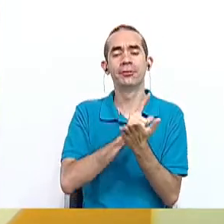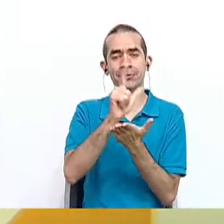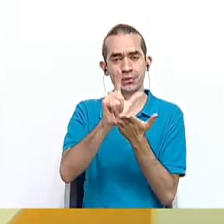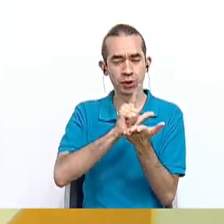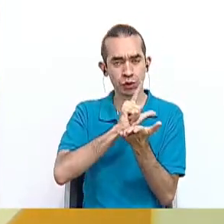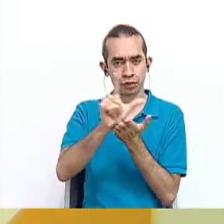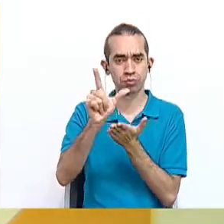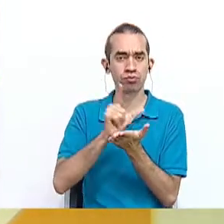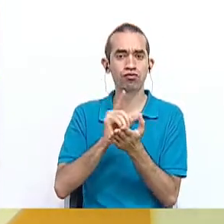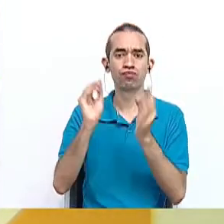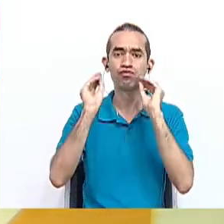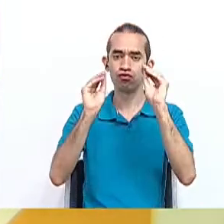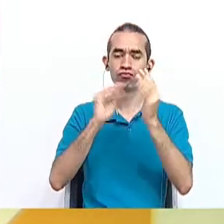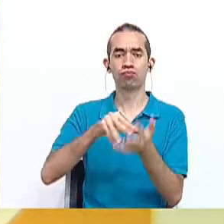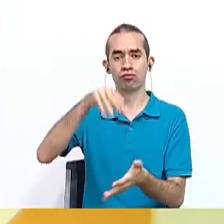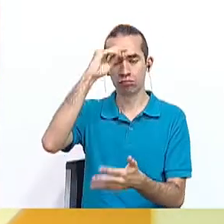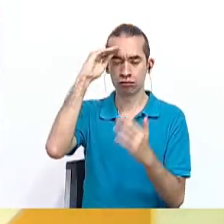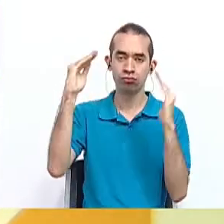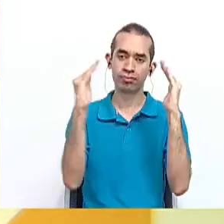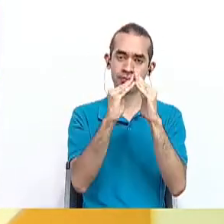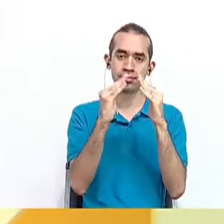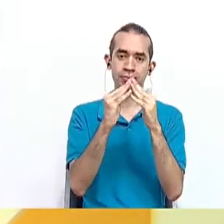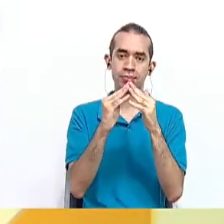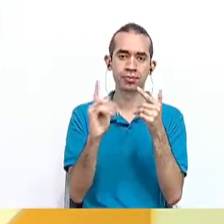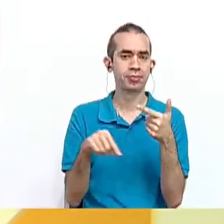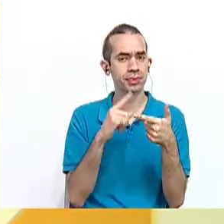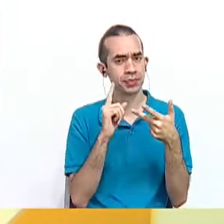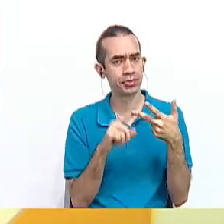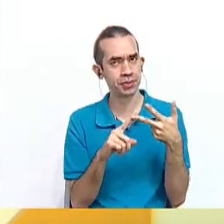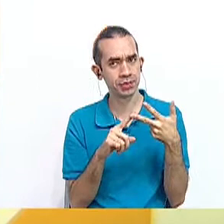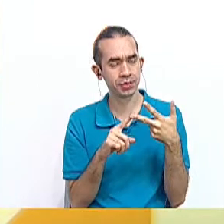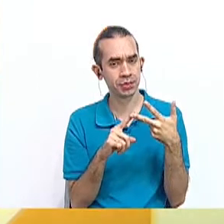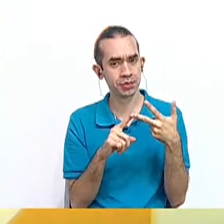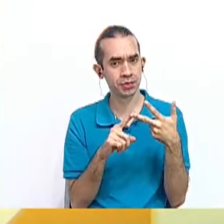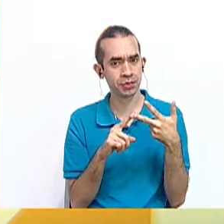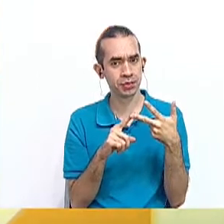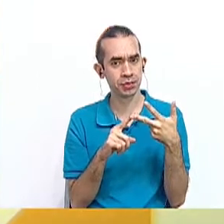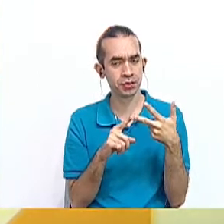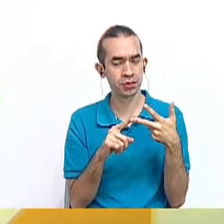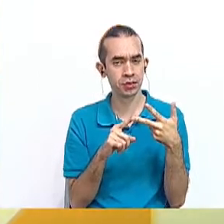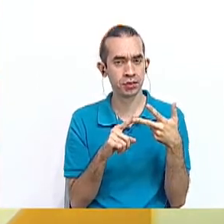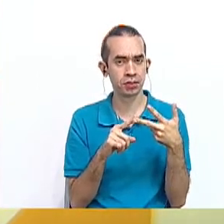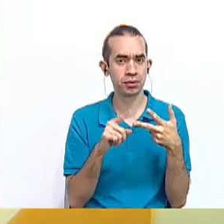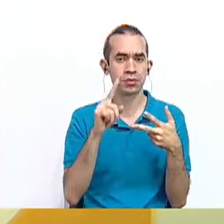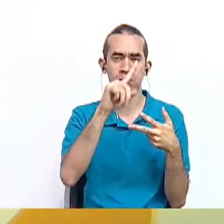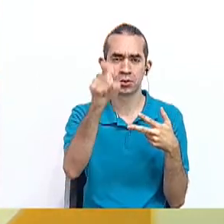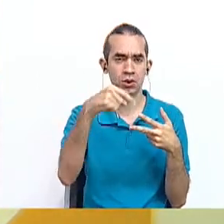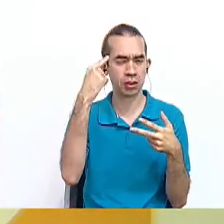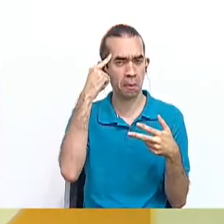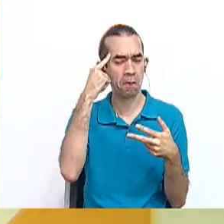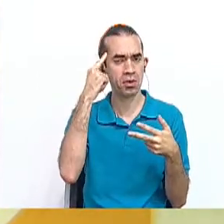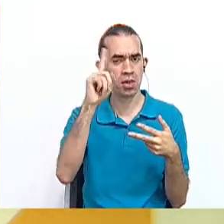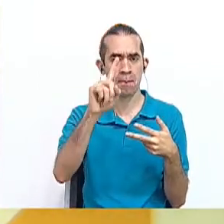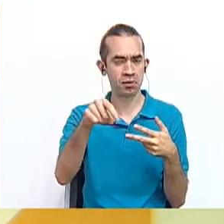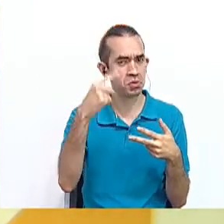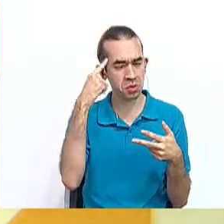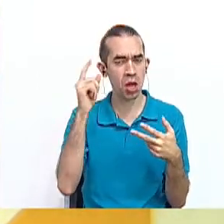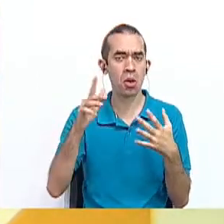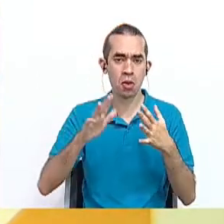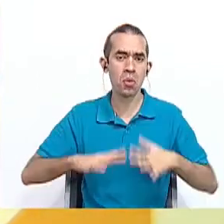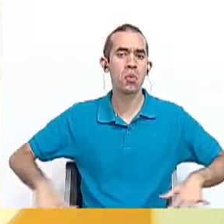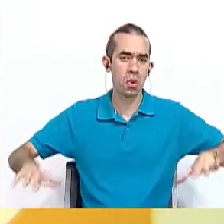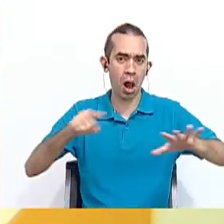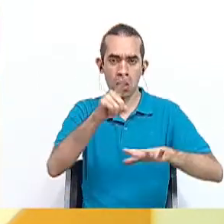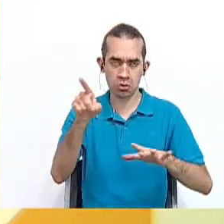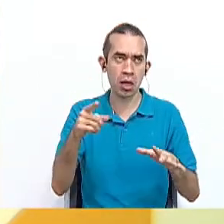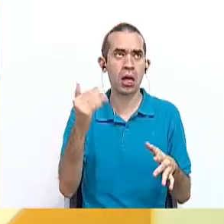a través de Aprendo en Casa. Y ya pensaron en ese lugar donde ustedes